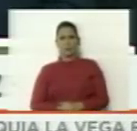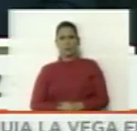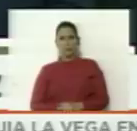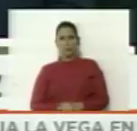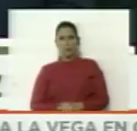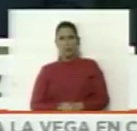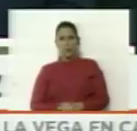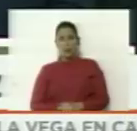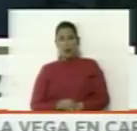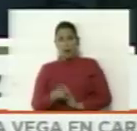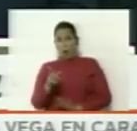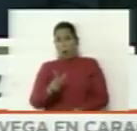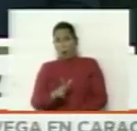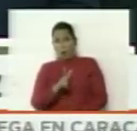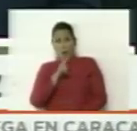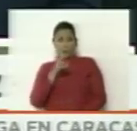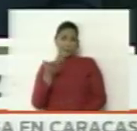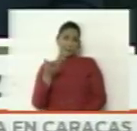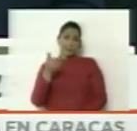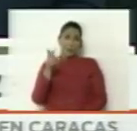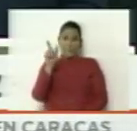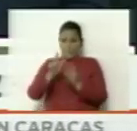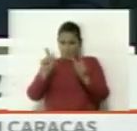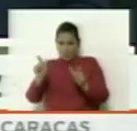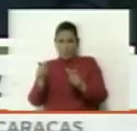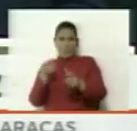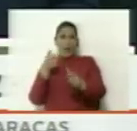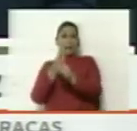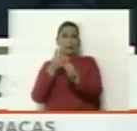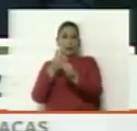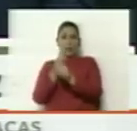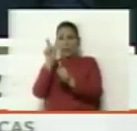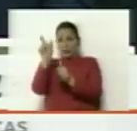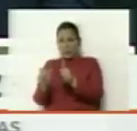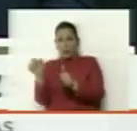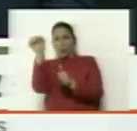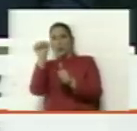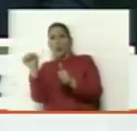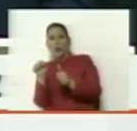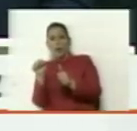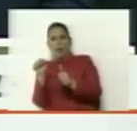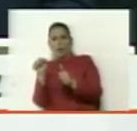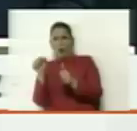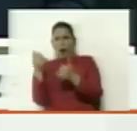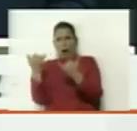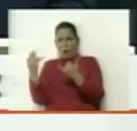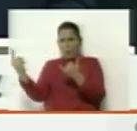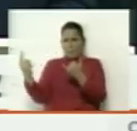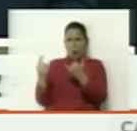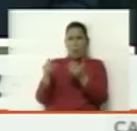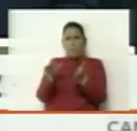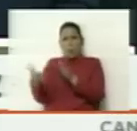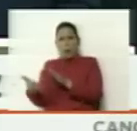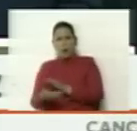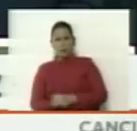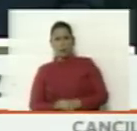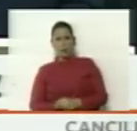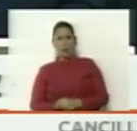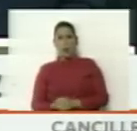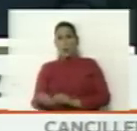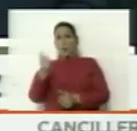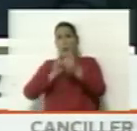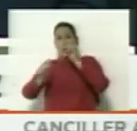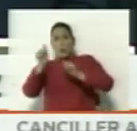del lamentablemente fallecido asistente del señor Superlano aparece como la causa de la muerte el consumo de